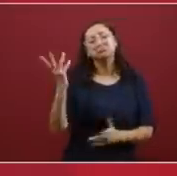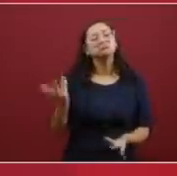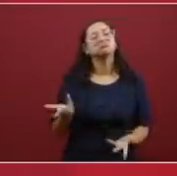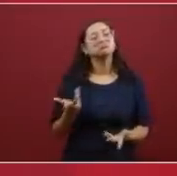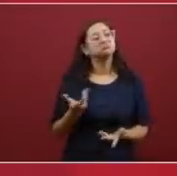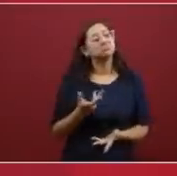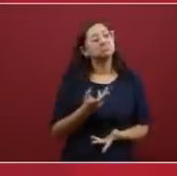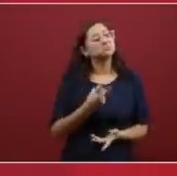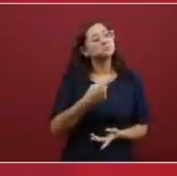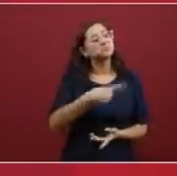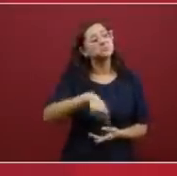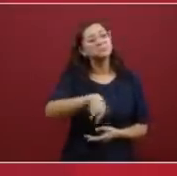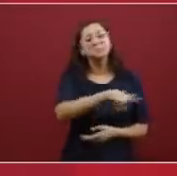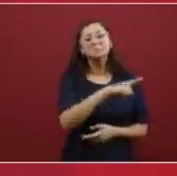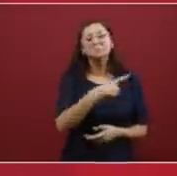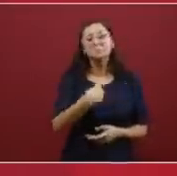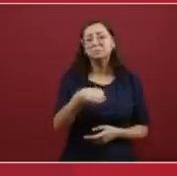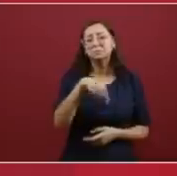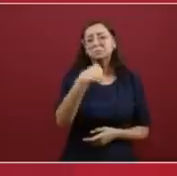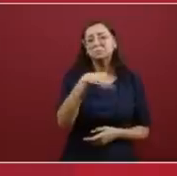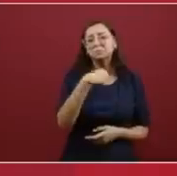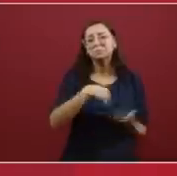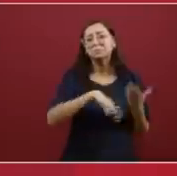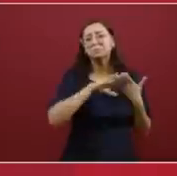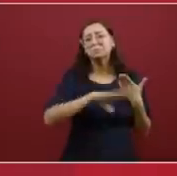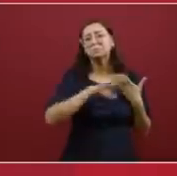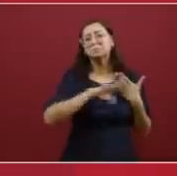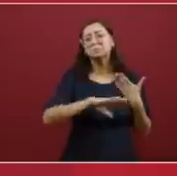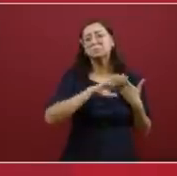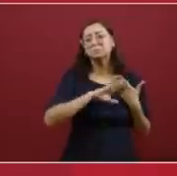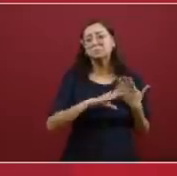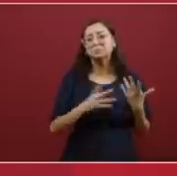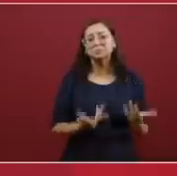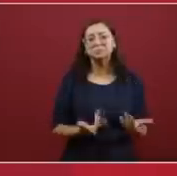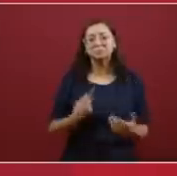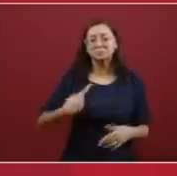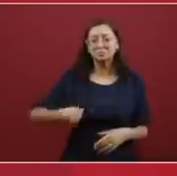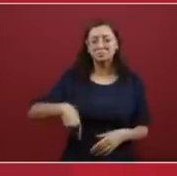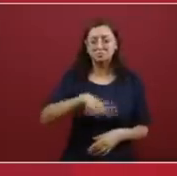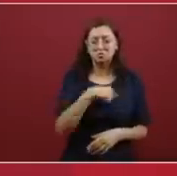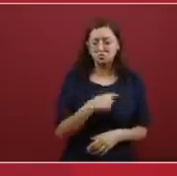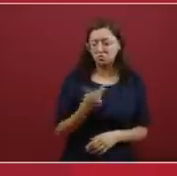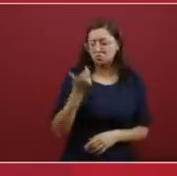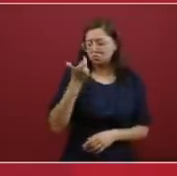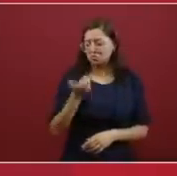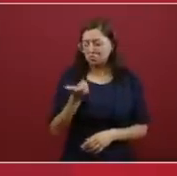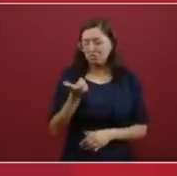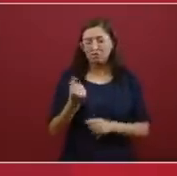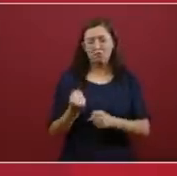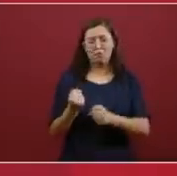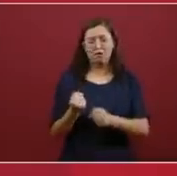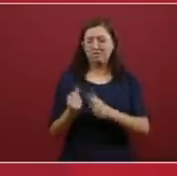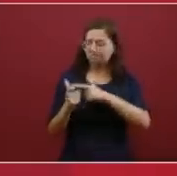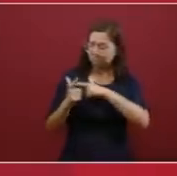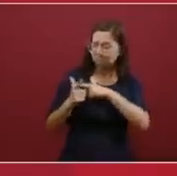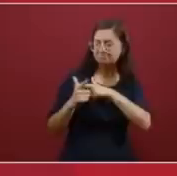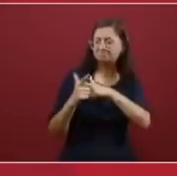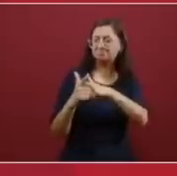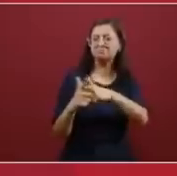si seguimos manteniendo el peso fuerte